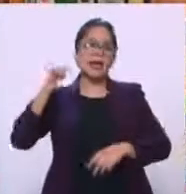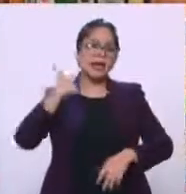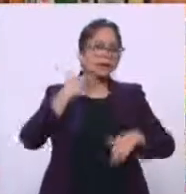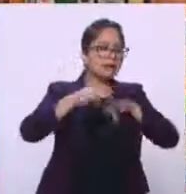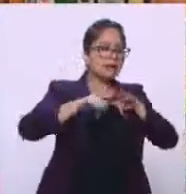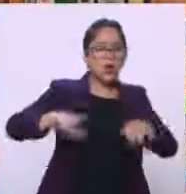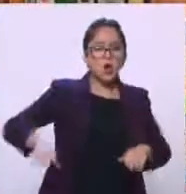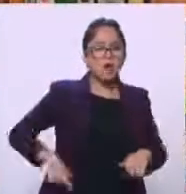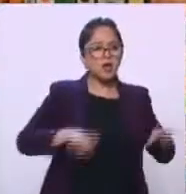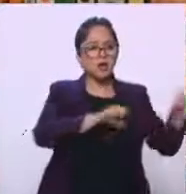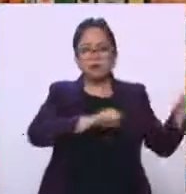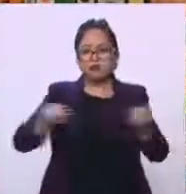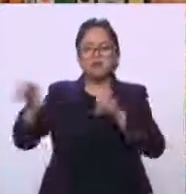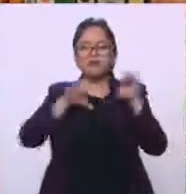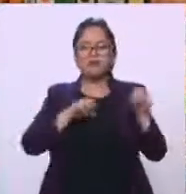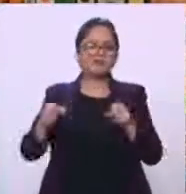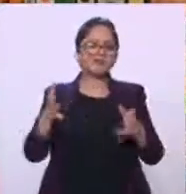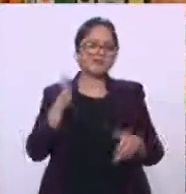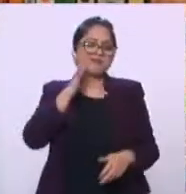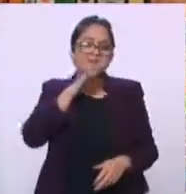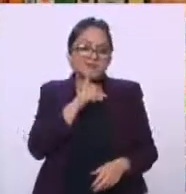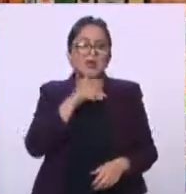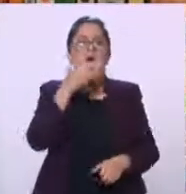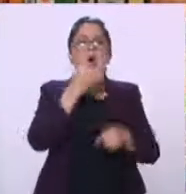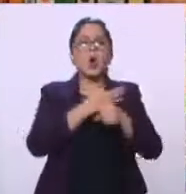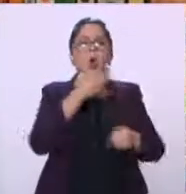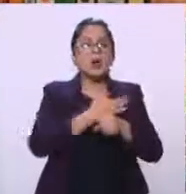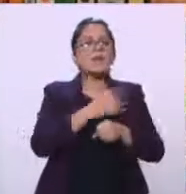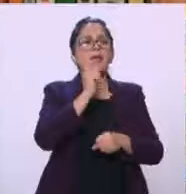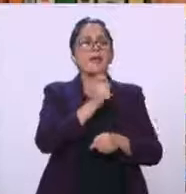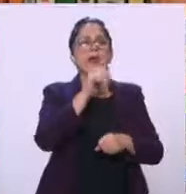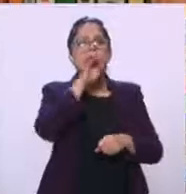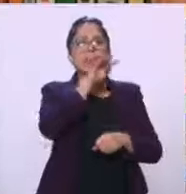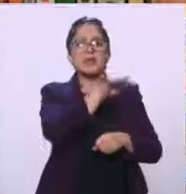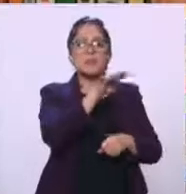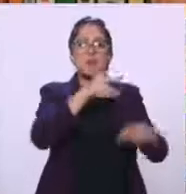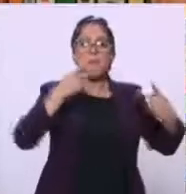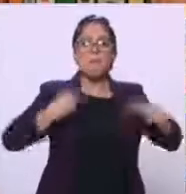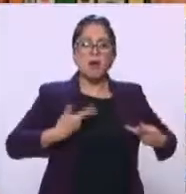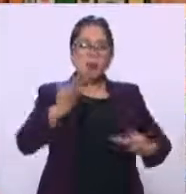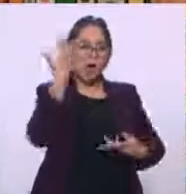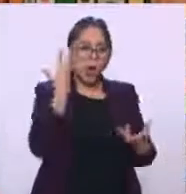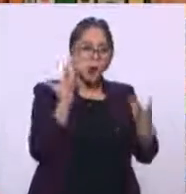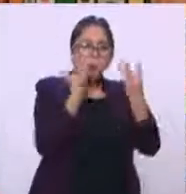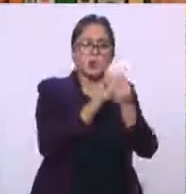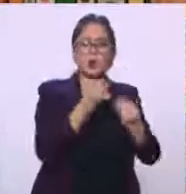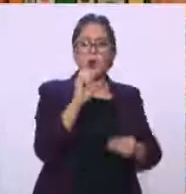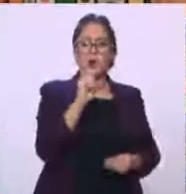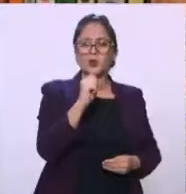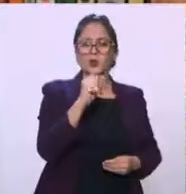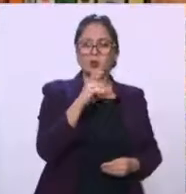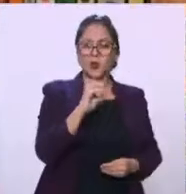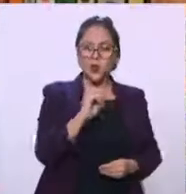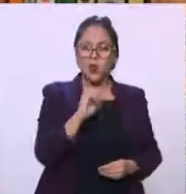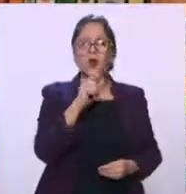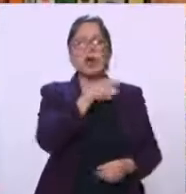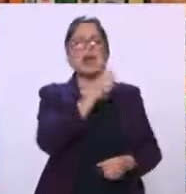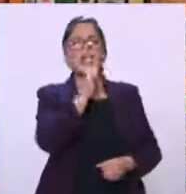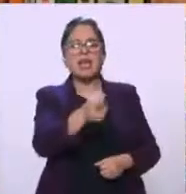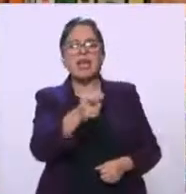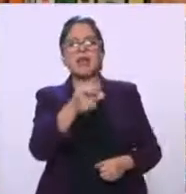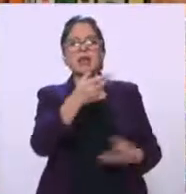aprehensión, alrededor de 19 personas cercanas a Osorio Chong. Las cosas van a ir cayendo por su propio peso. Me parece que la consulta solo es para dar